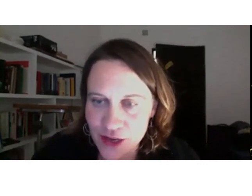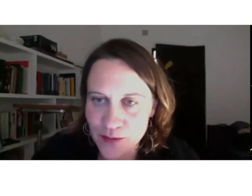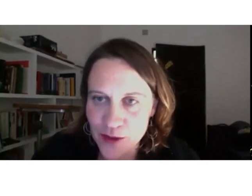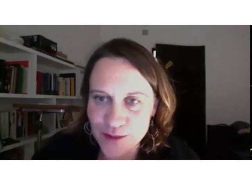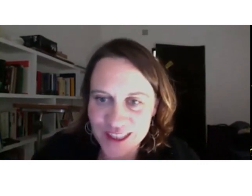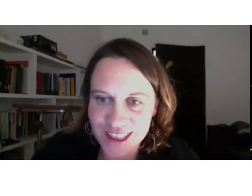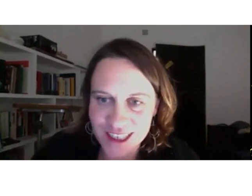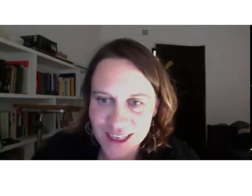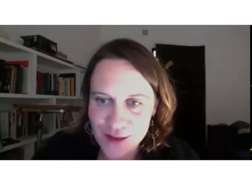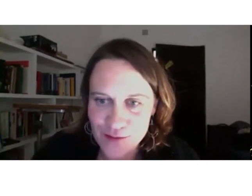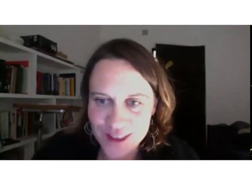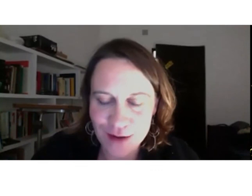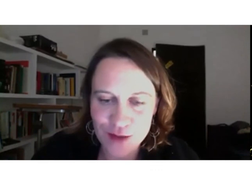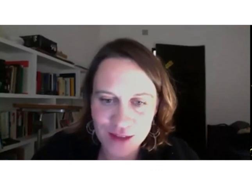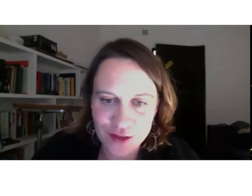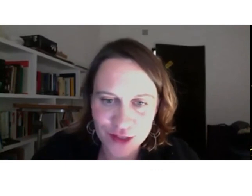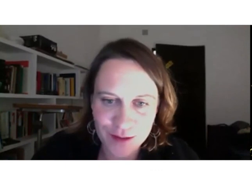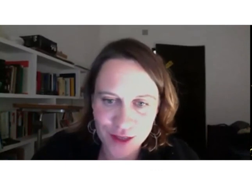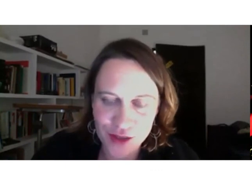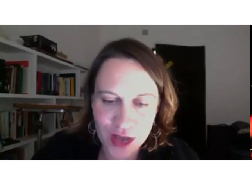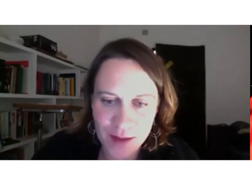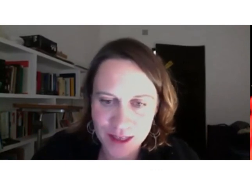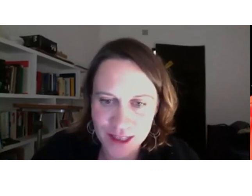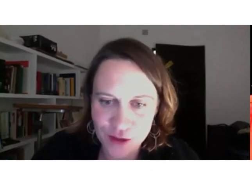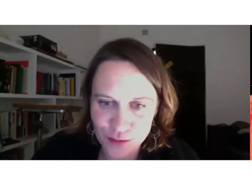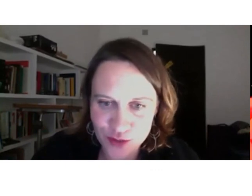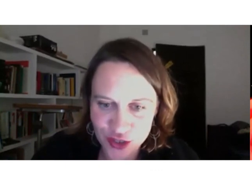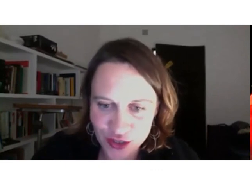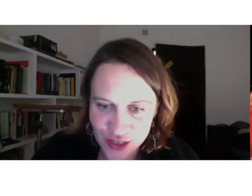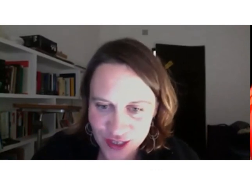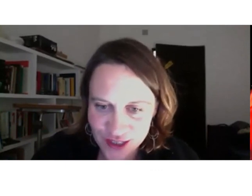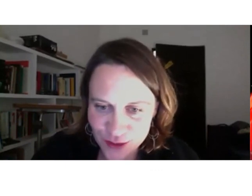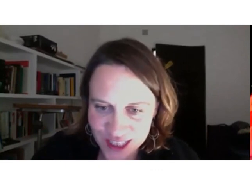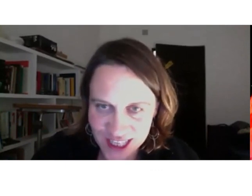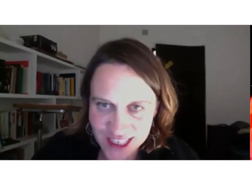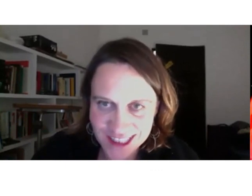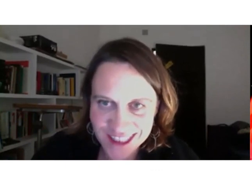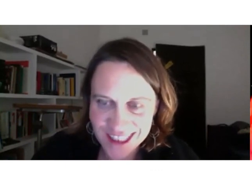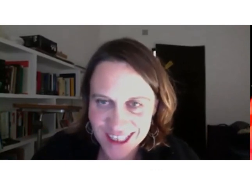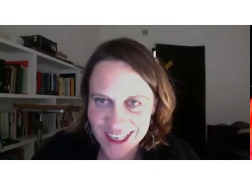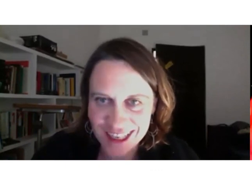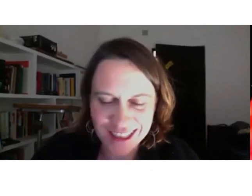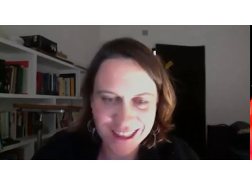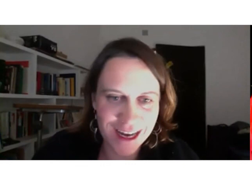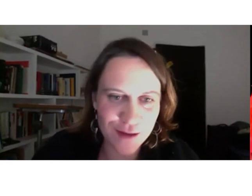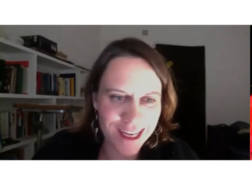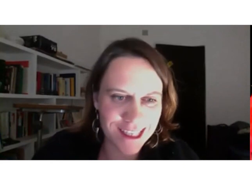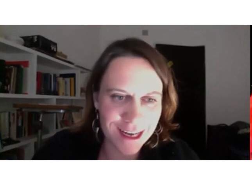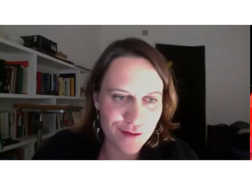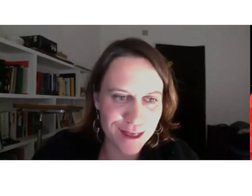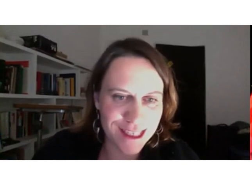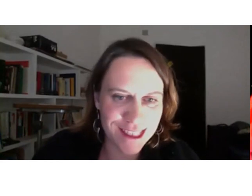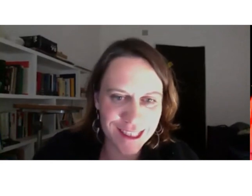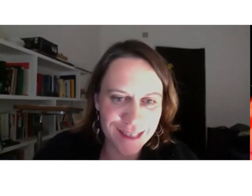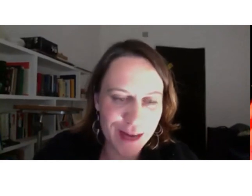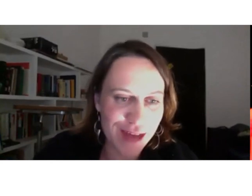creo que podemos ir pues saludándonos, habiendo aprendido mucho de ustedes. Dice Claudia Castellán